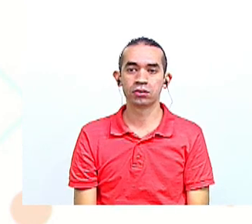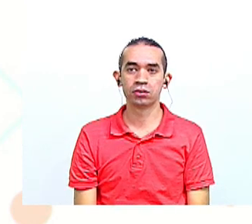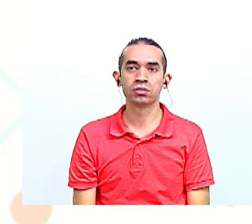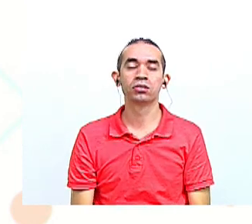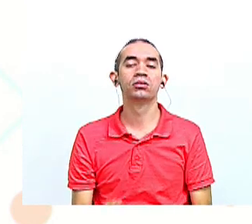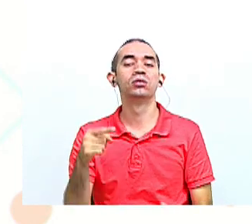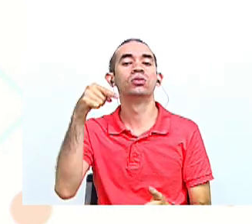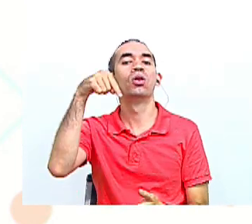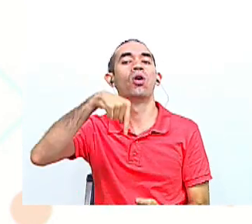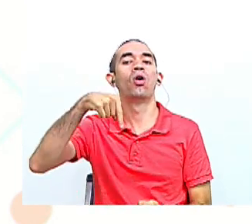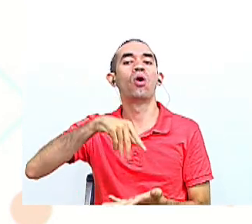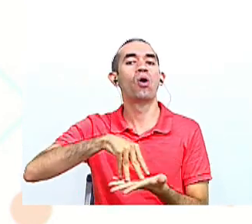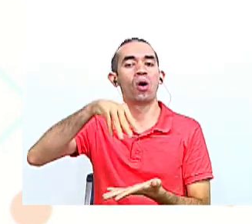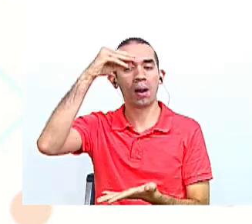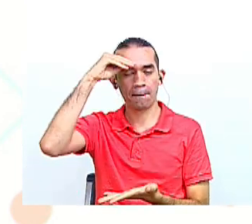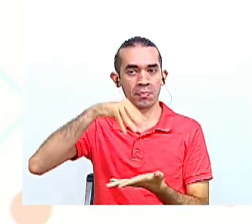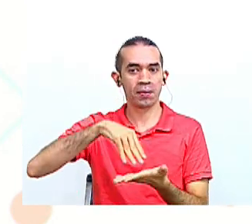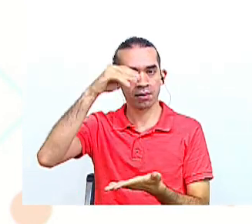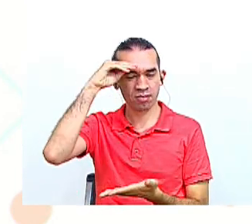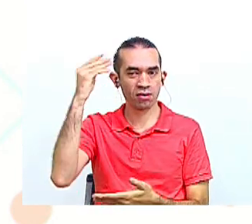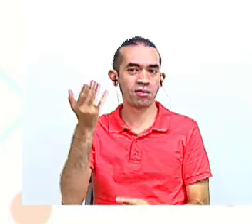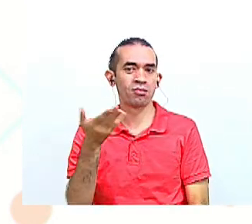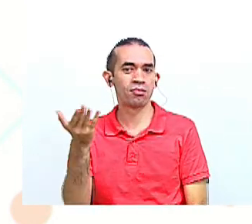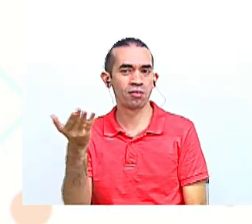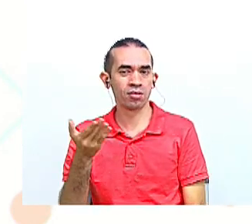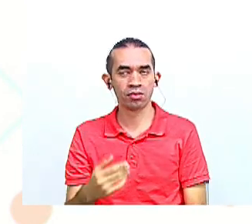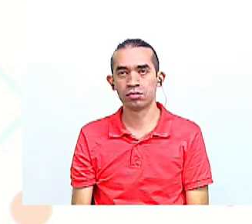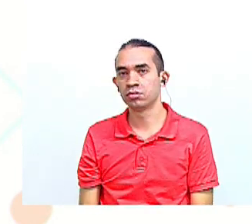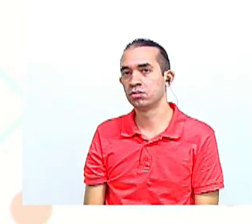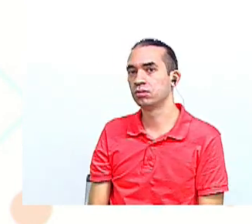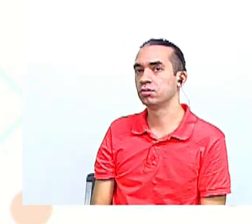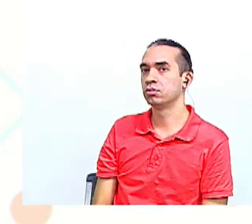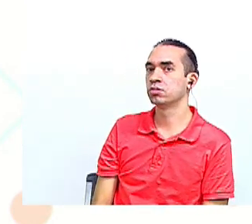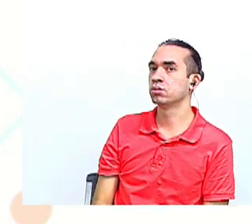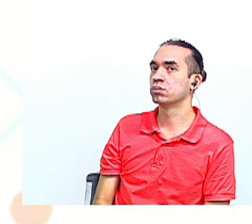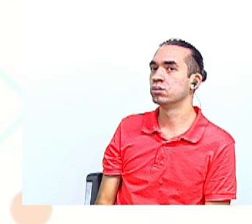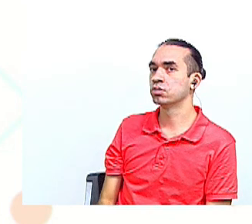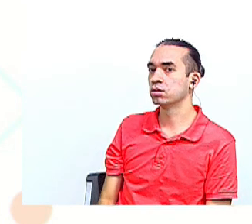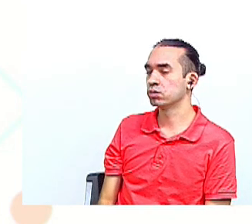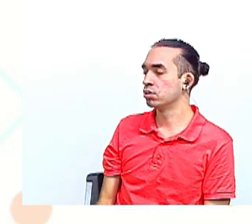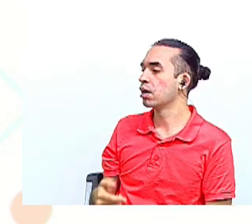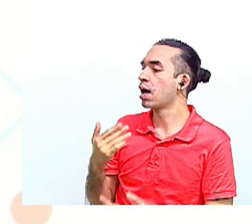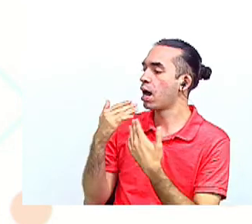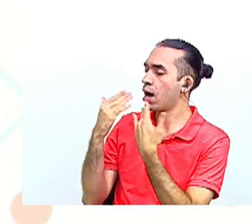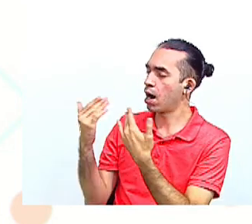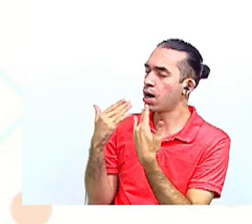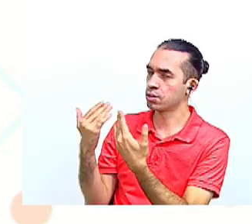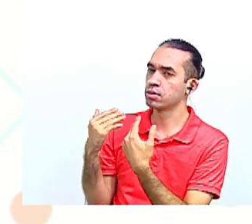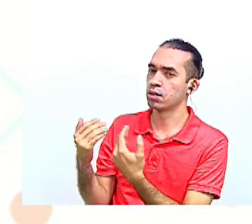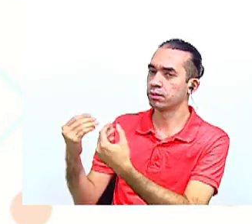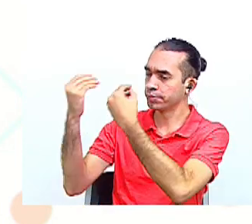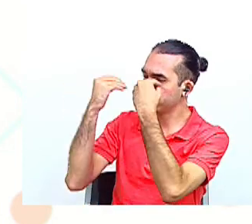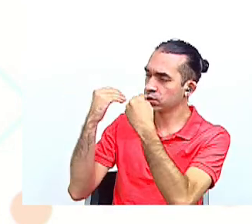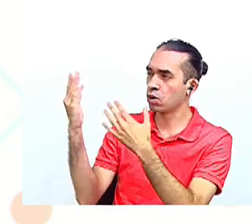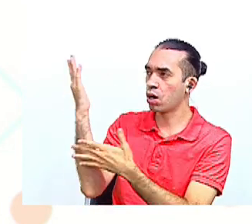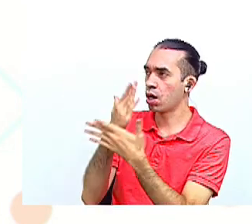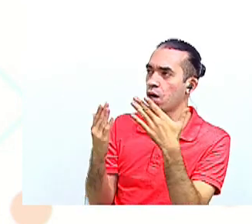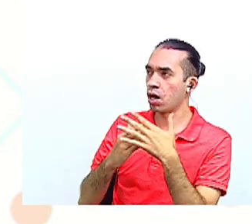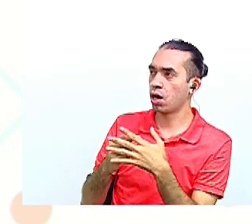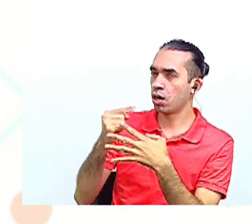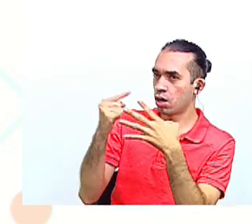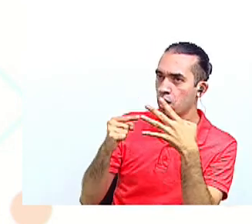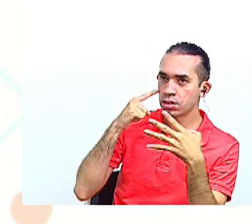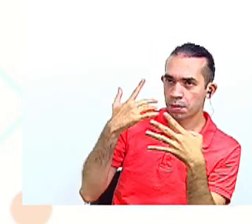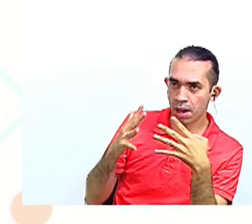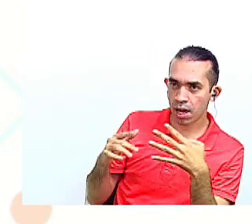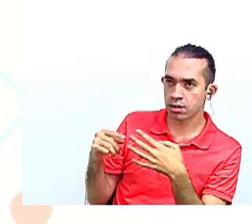¿Qué aprendimos el día de hoy? Profe, bueno, aprendí, pues, gracias a usted, en distinguir cuáles son los criterios de semejanza y cuáles son los